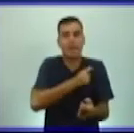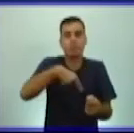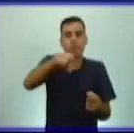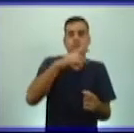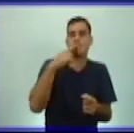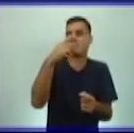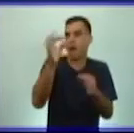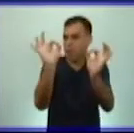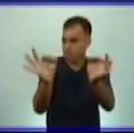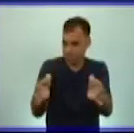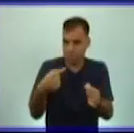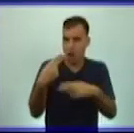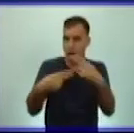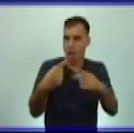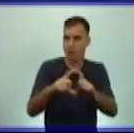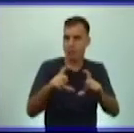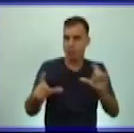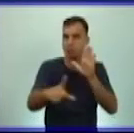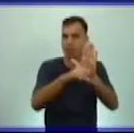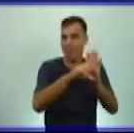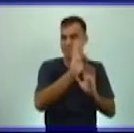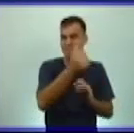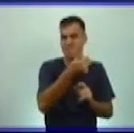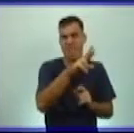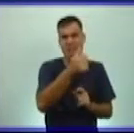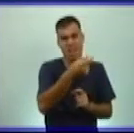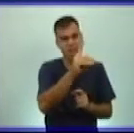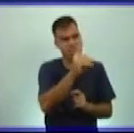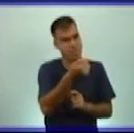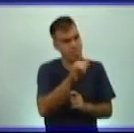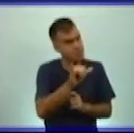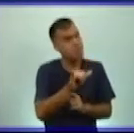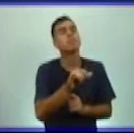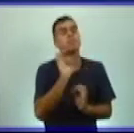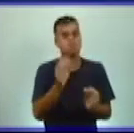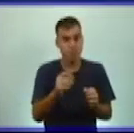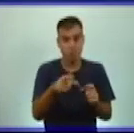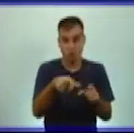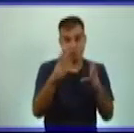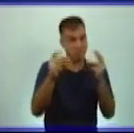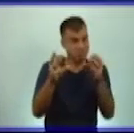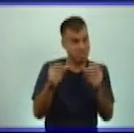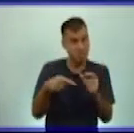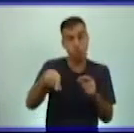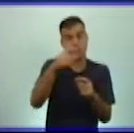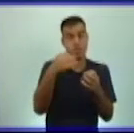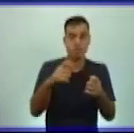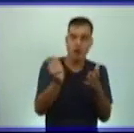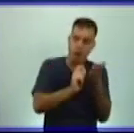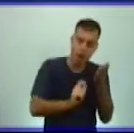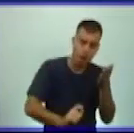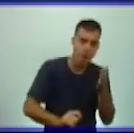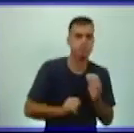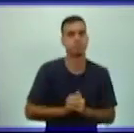de formula la ley de Faraday es la expresión matemática que usted tiene que expresar.